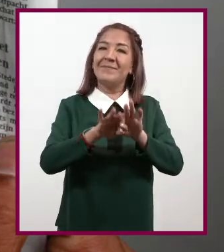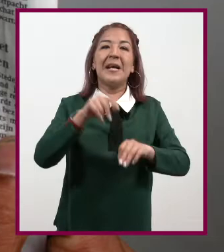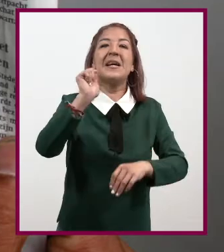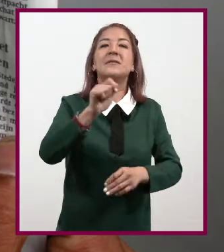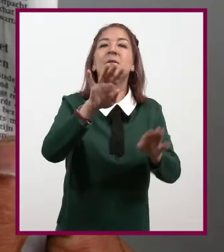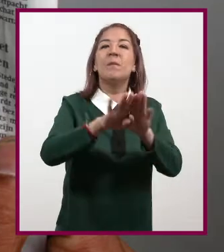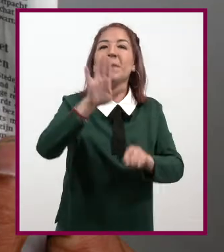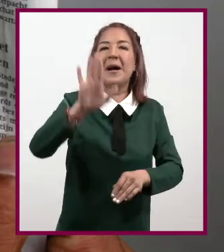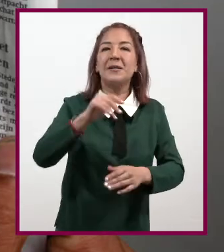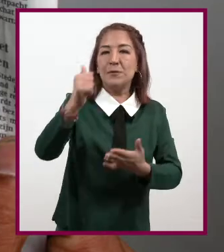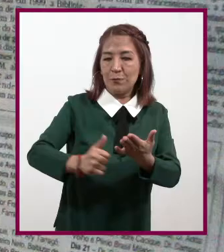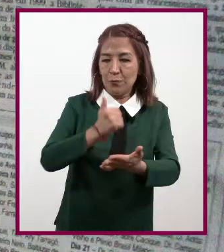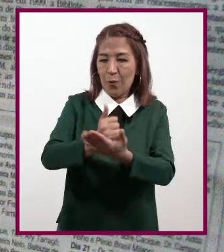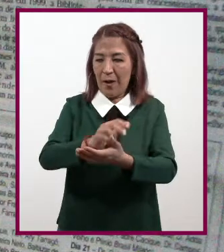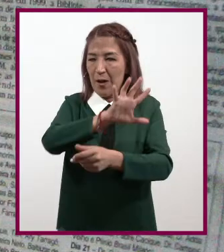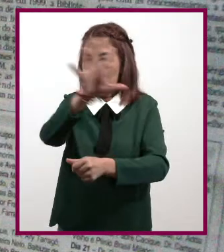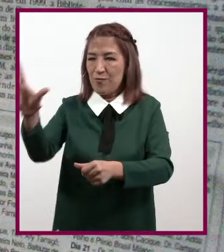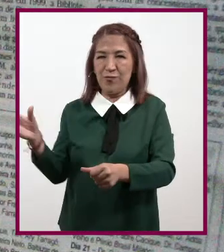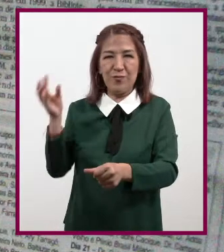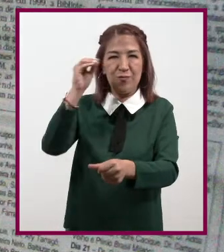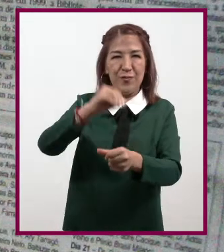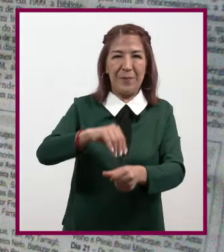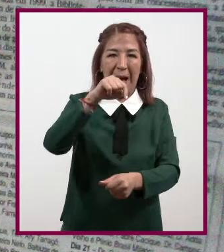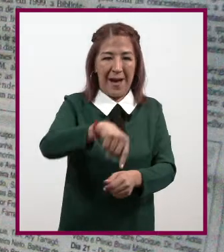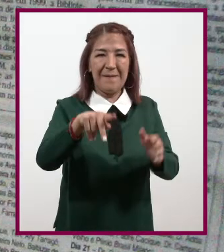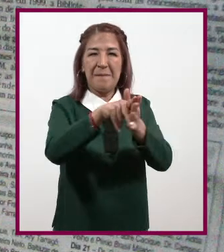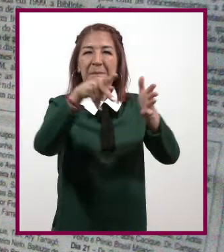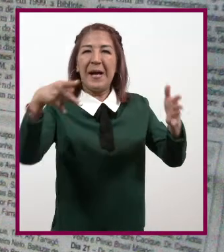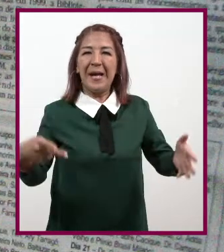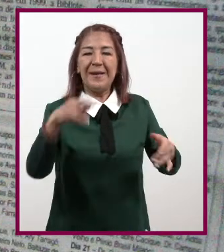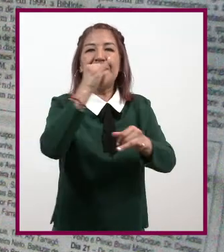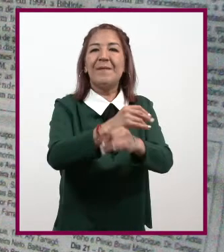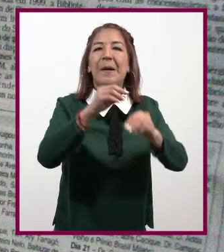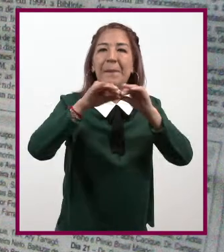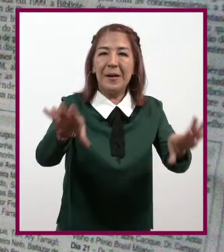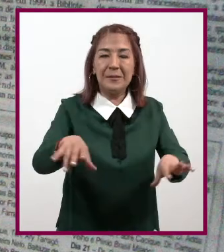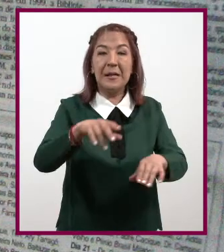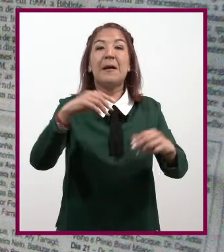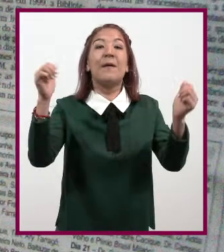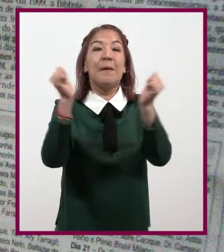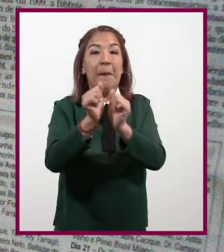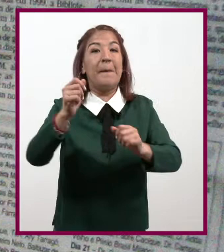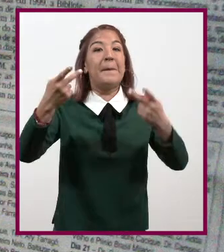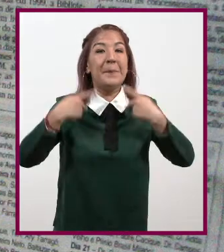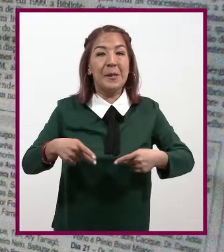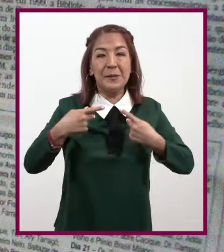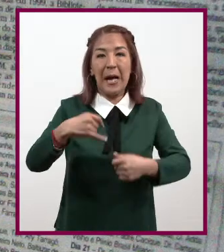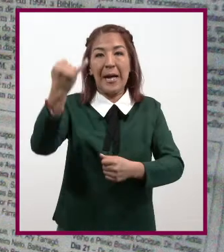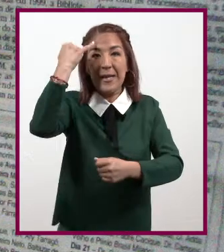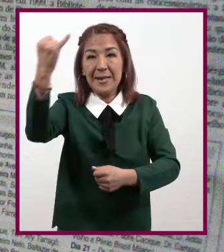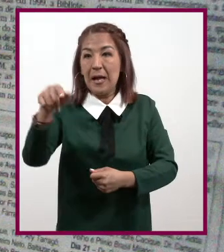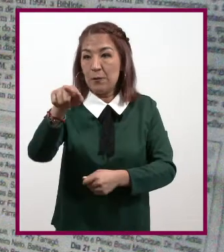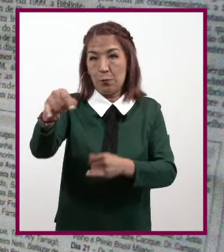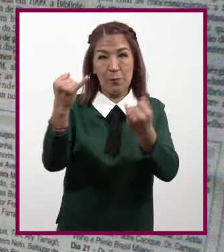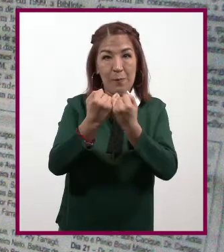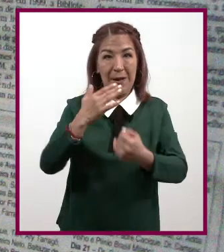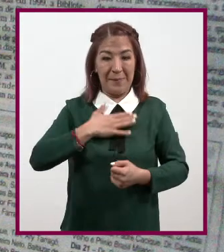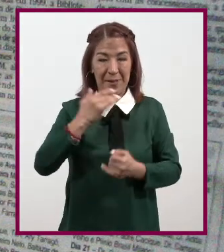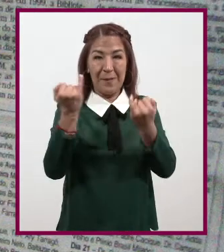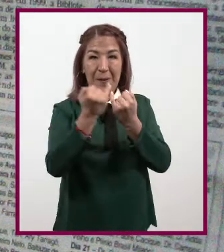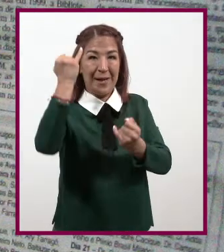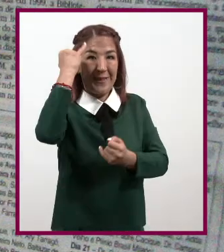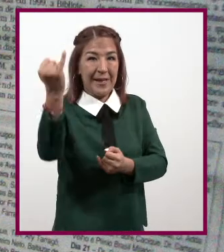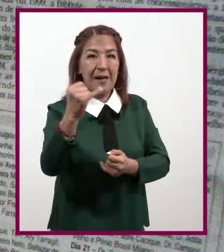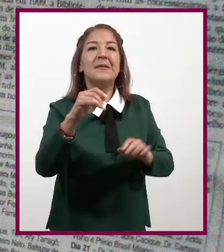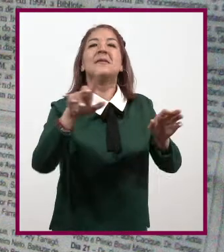ciudad interna. Entonces tienes que encontrar las personas que concuerdan con las ideas que tú tienes y hacer que